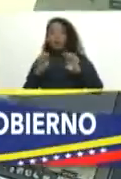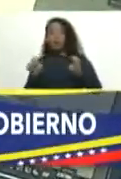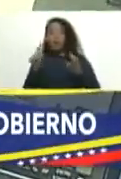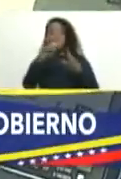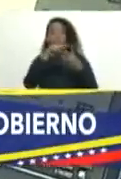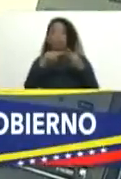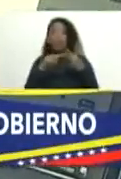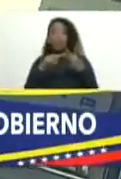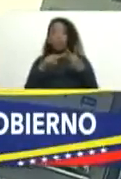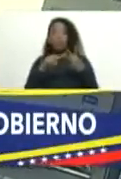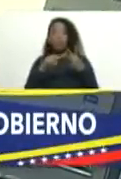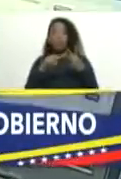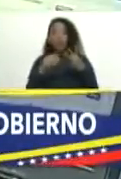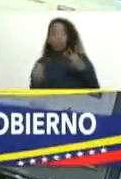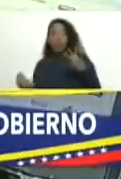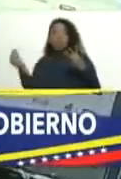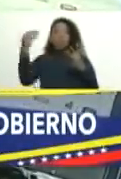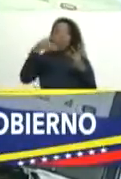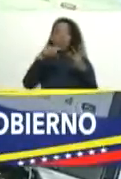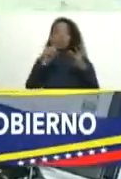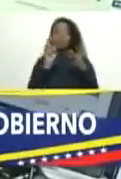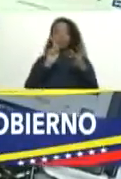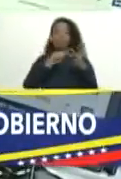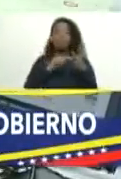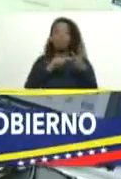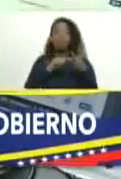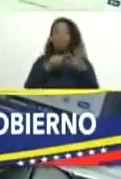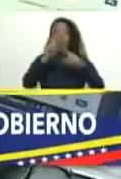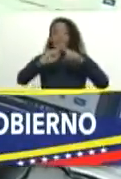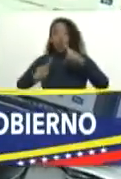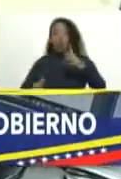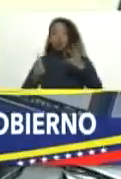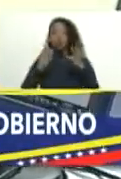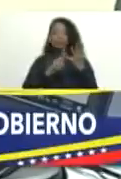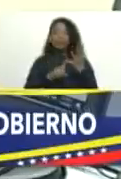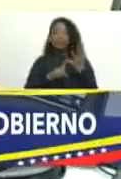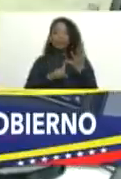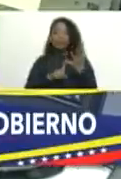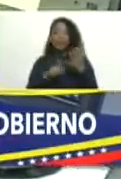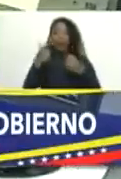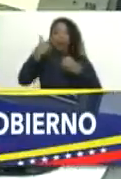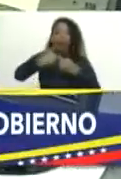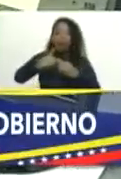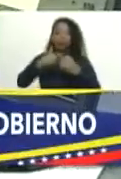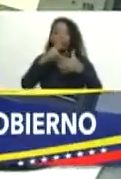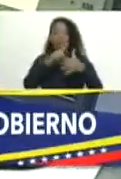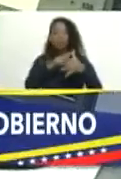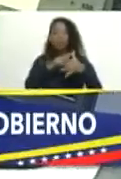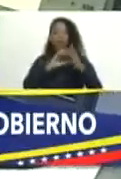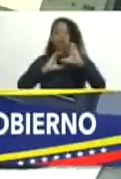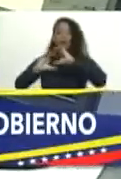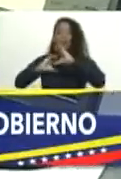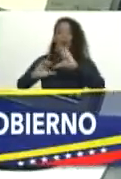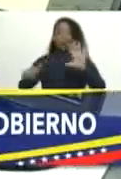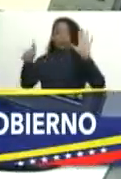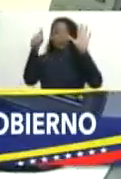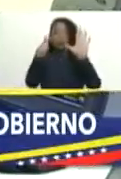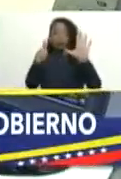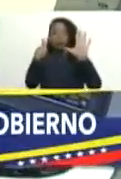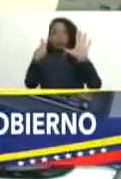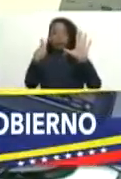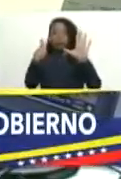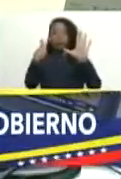la salud y a la educación le agregamos electricidad, gas y telecomunicaciones.